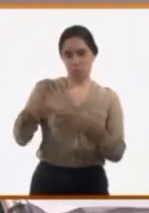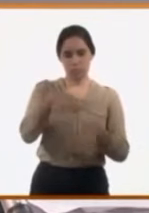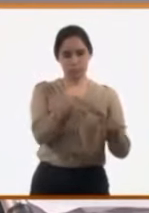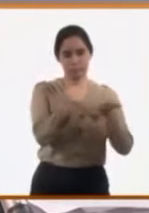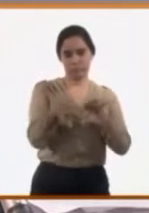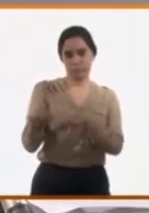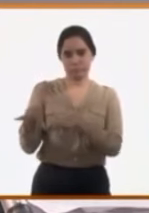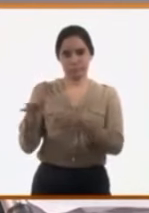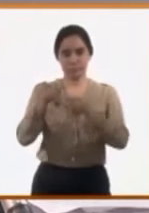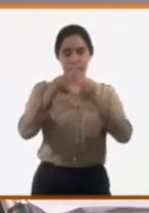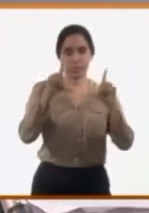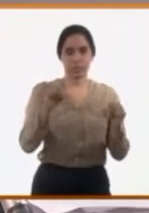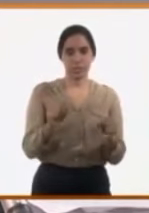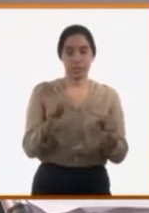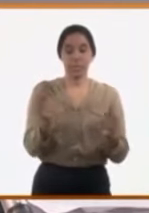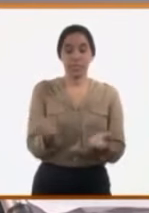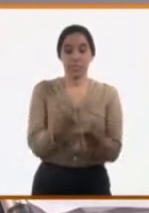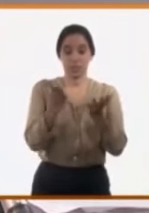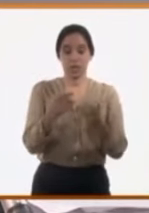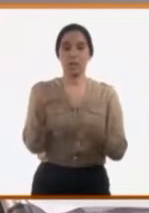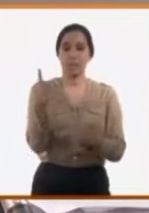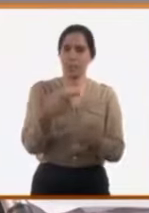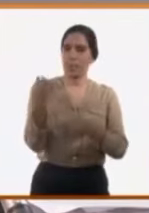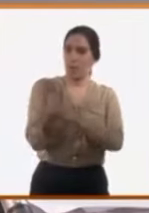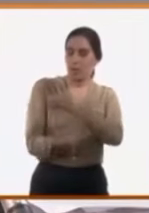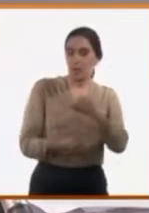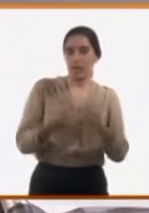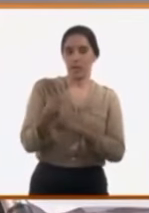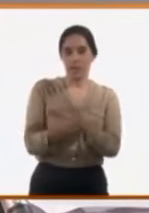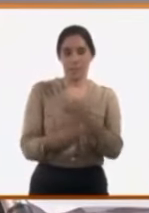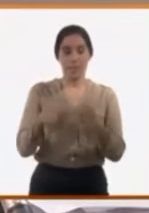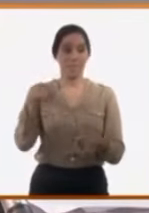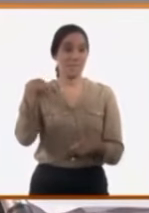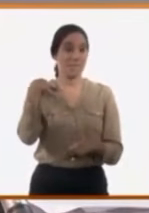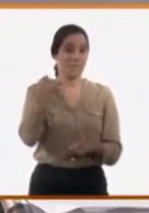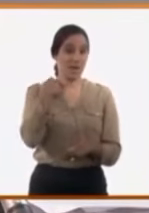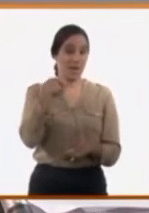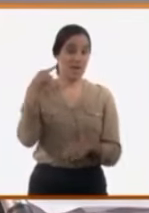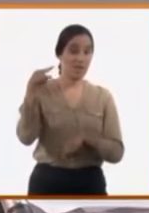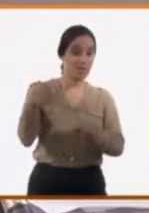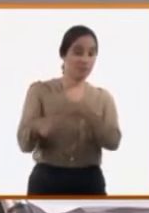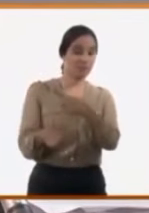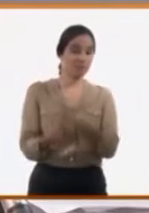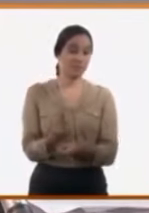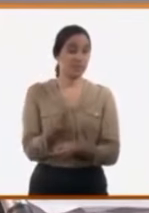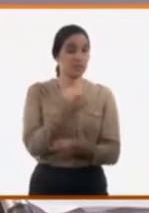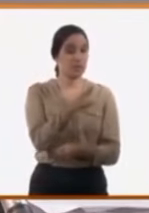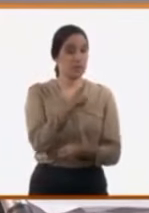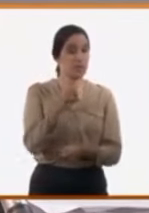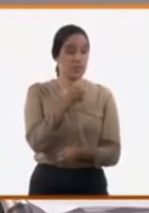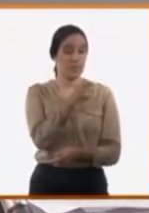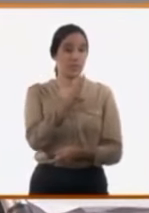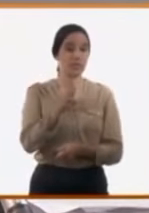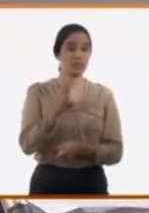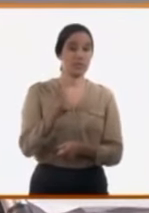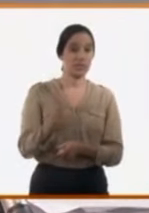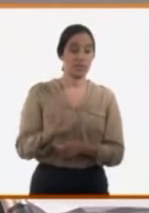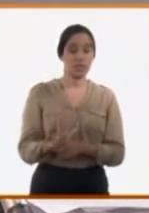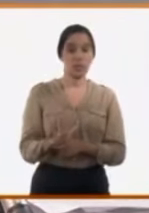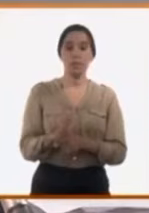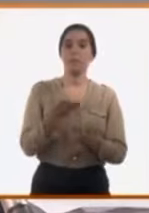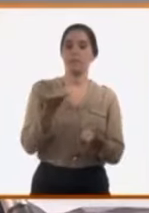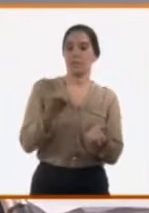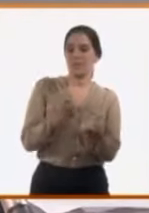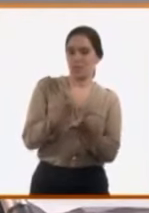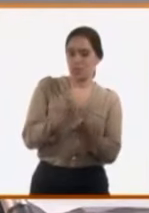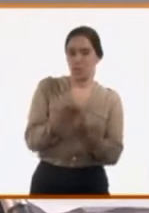porque vamos a hacer cambios en el ingreso para el año 25 para mantener ese principio que hablamos